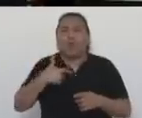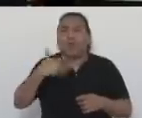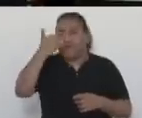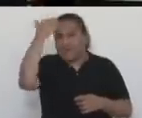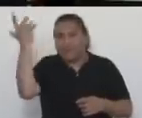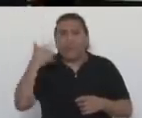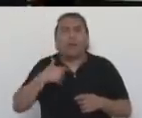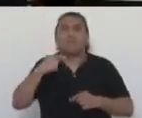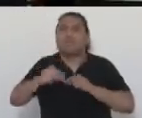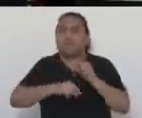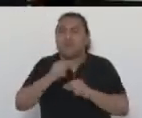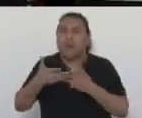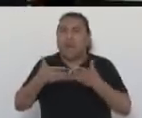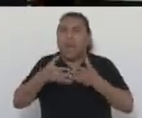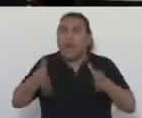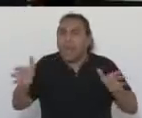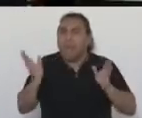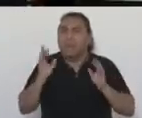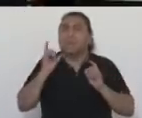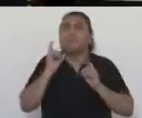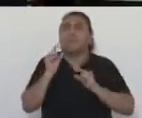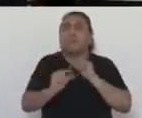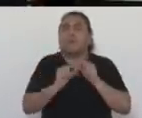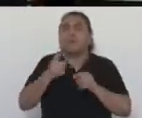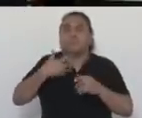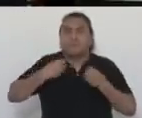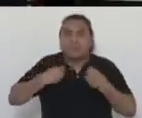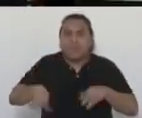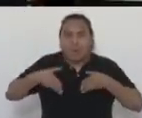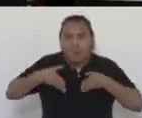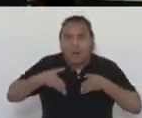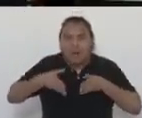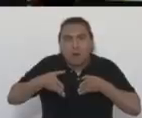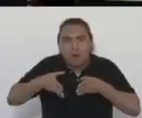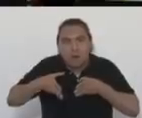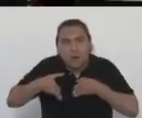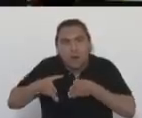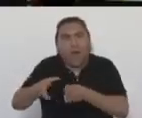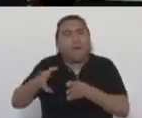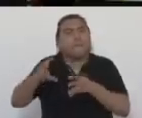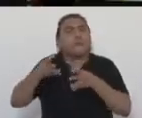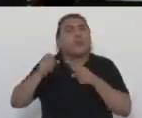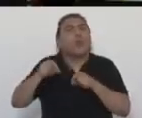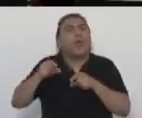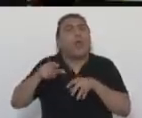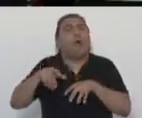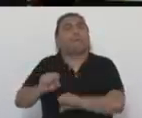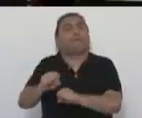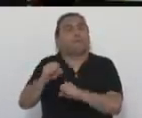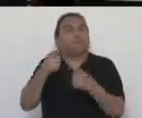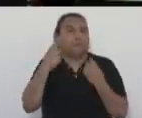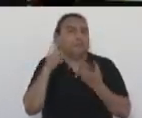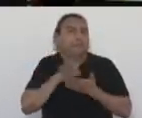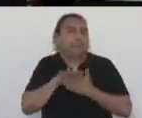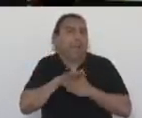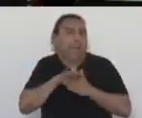más aliviadamente y para que empecemos a transitar el camino hacia una cura. Por último, quiero agradecer a todos los